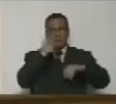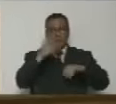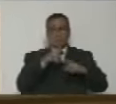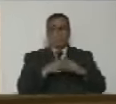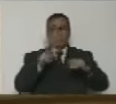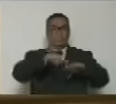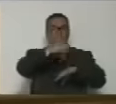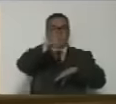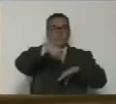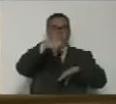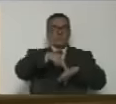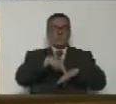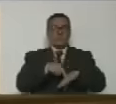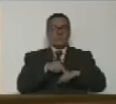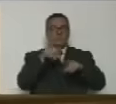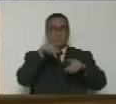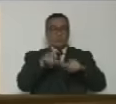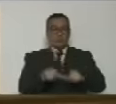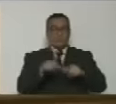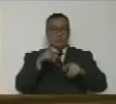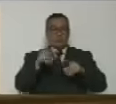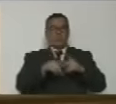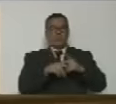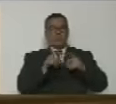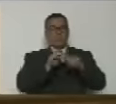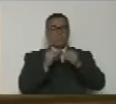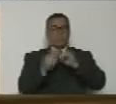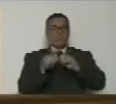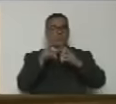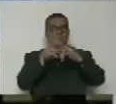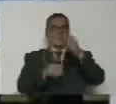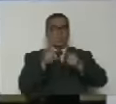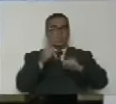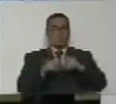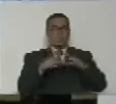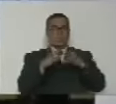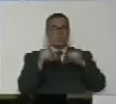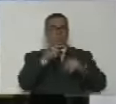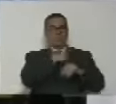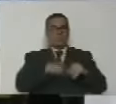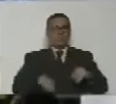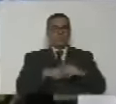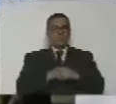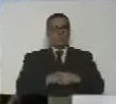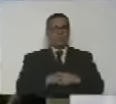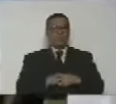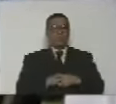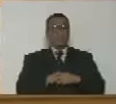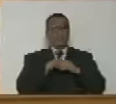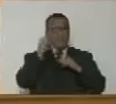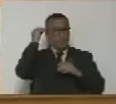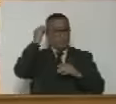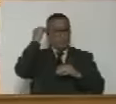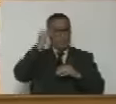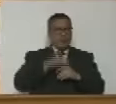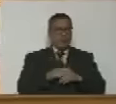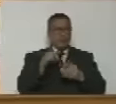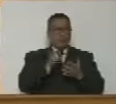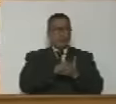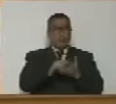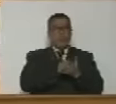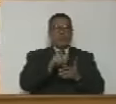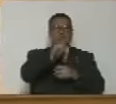carácter nacional, regional, local, comunal y comunitario. Es todo, señor presidente. En consideración, el